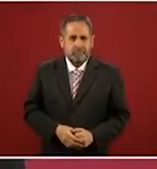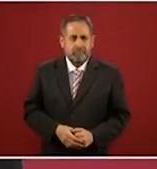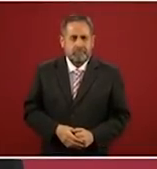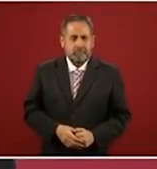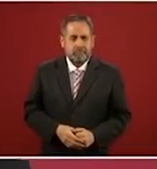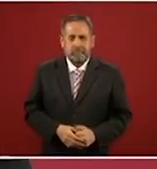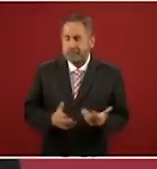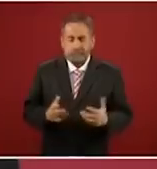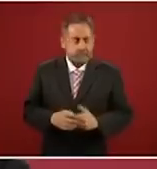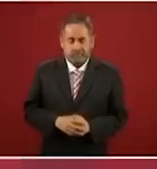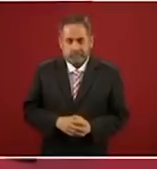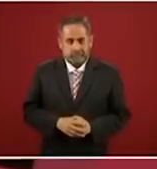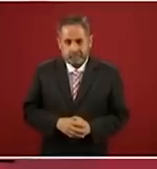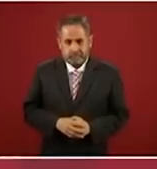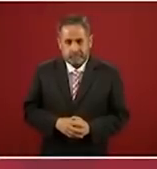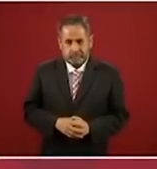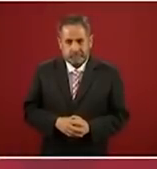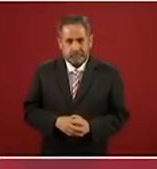dama escribe